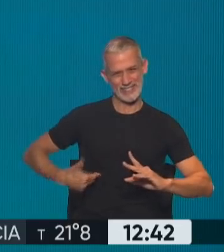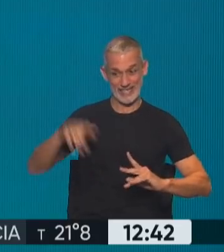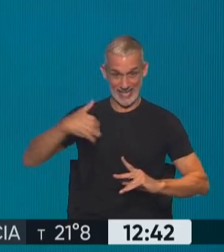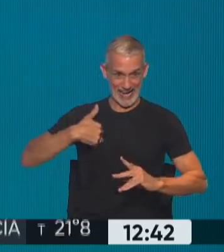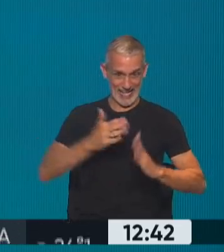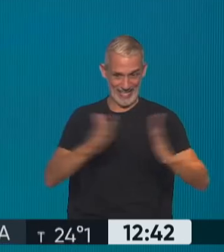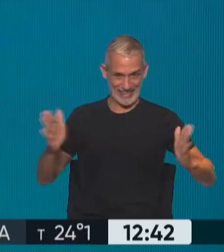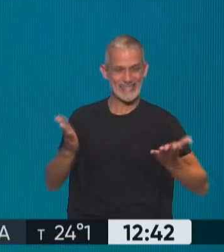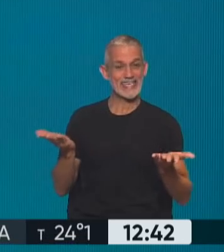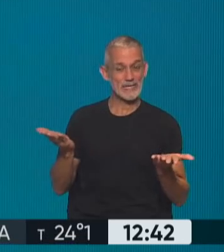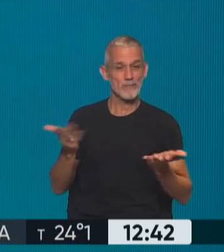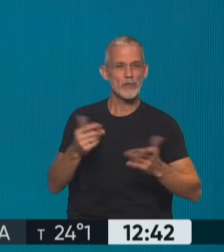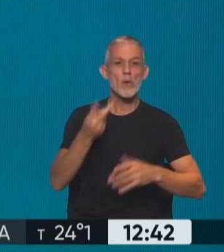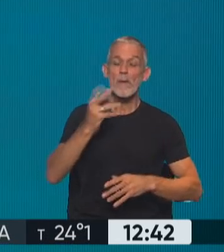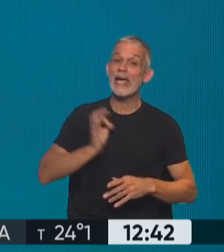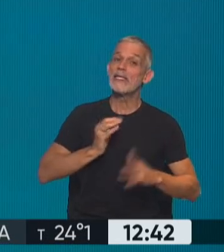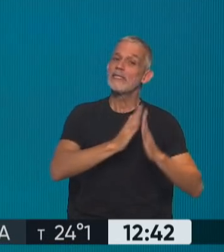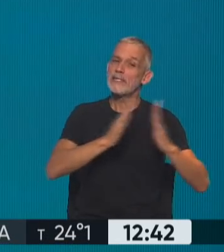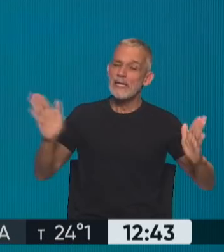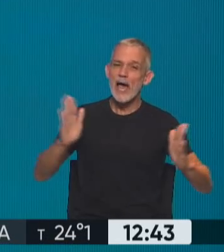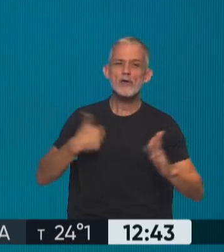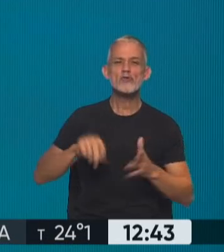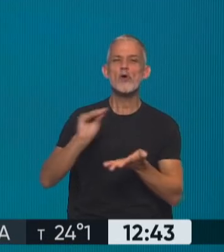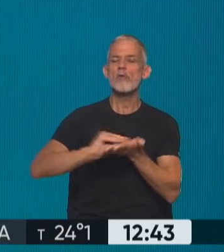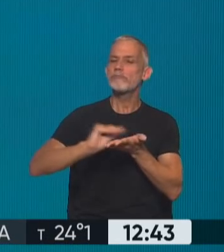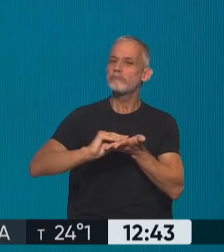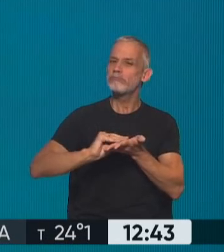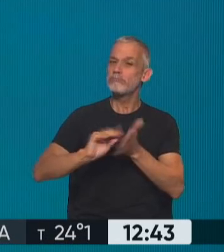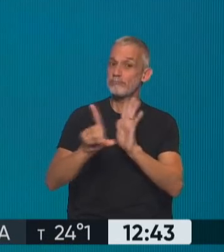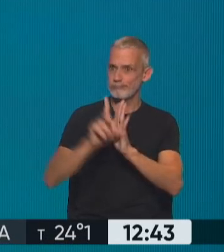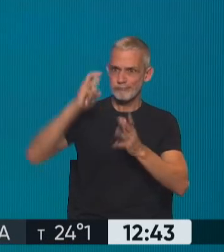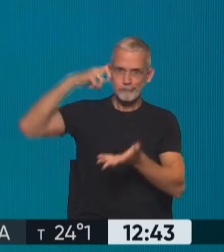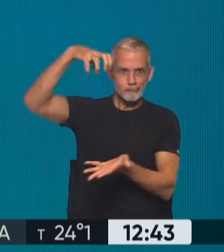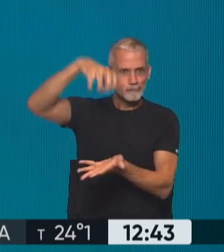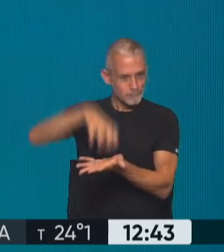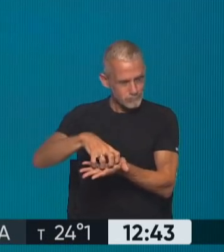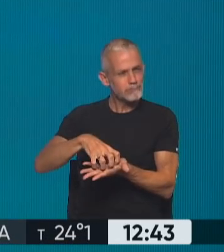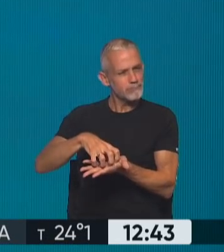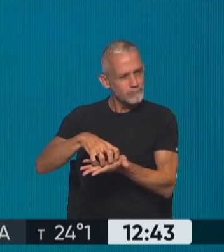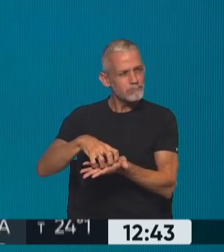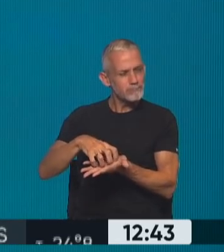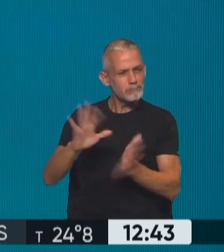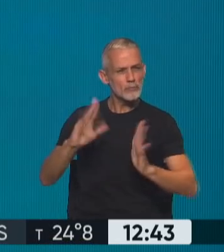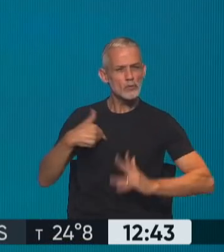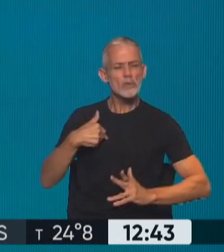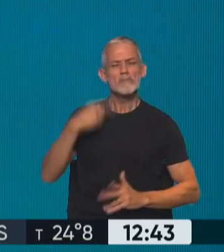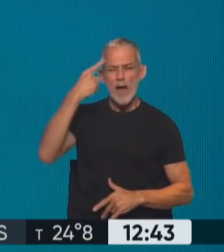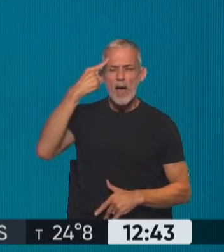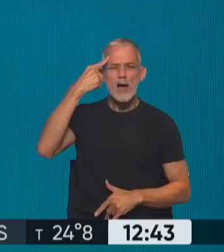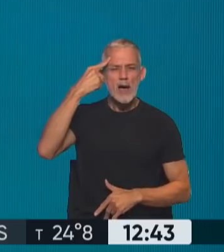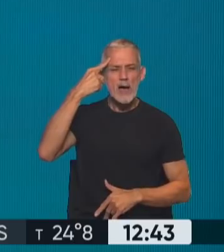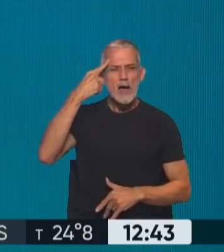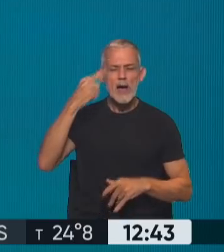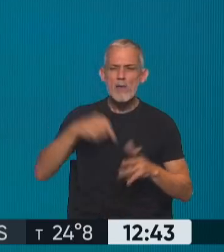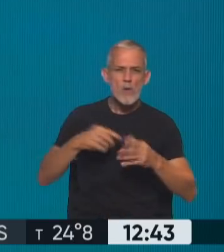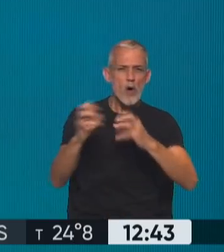he sido durante 20 años legisladora, por lo tanto me siento muy identificada con